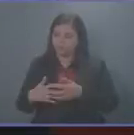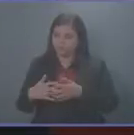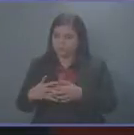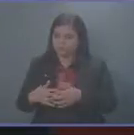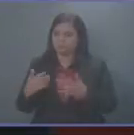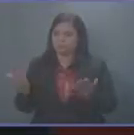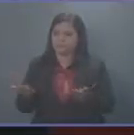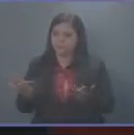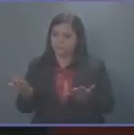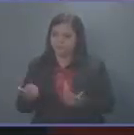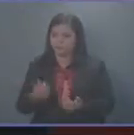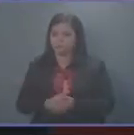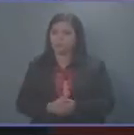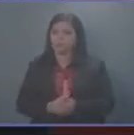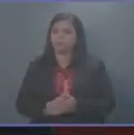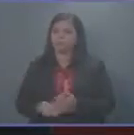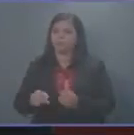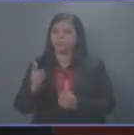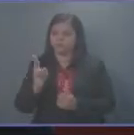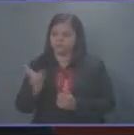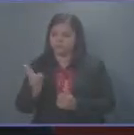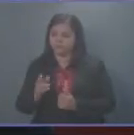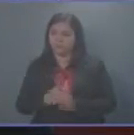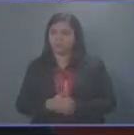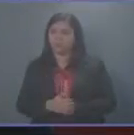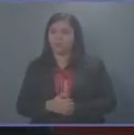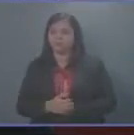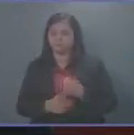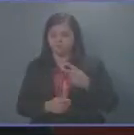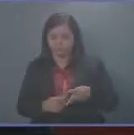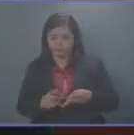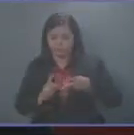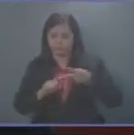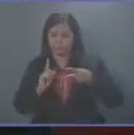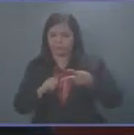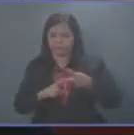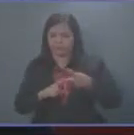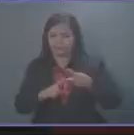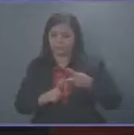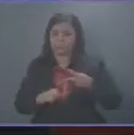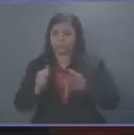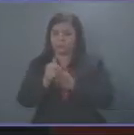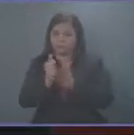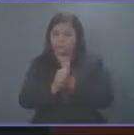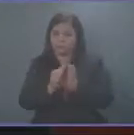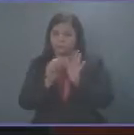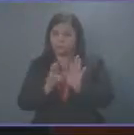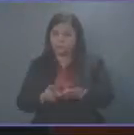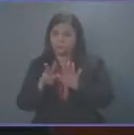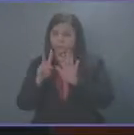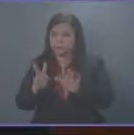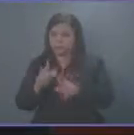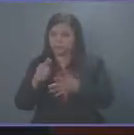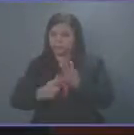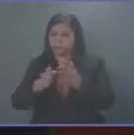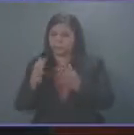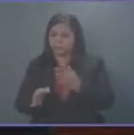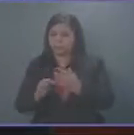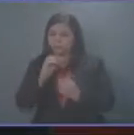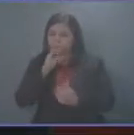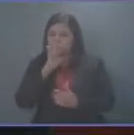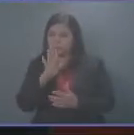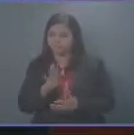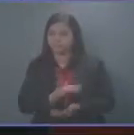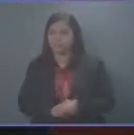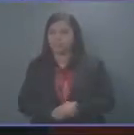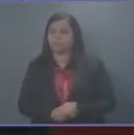desarrollen, administren o usen las mismas. 2. Que el artículo 17 de la referida ley establece,